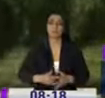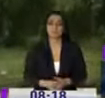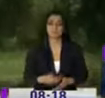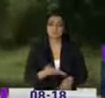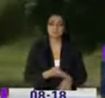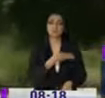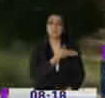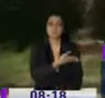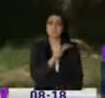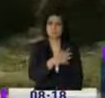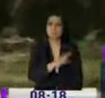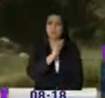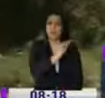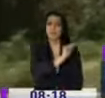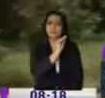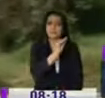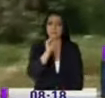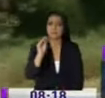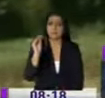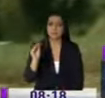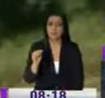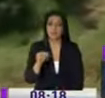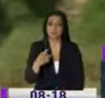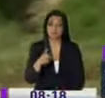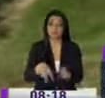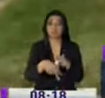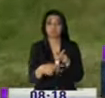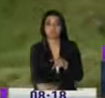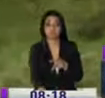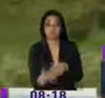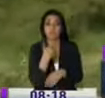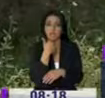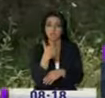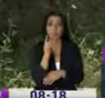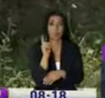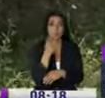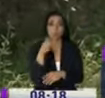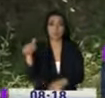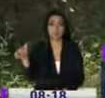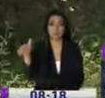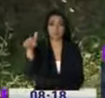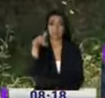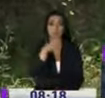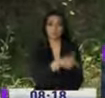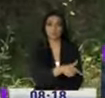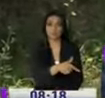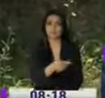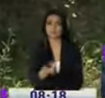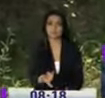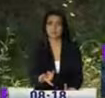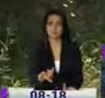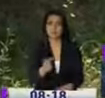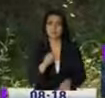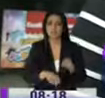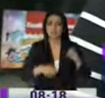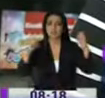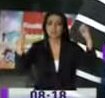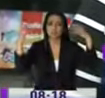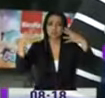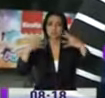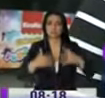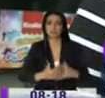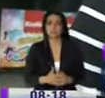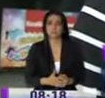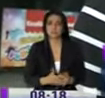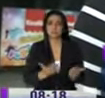varios accidentes, el único paso peatonal está en mal estado y en las noches no sirven los postes de alumbrado público.